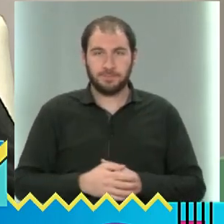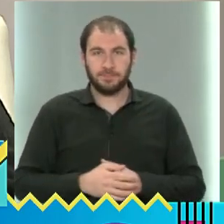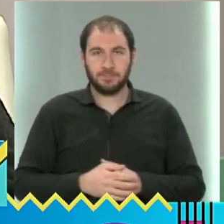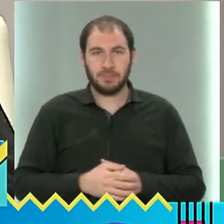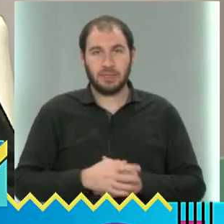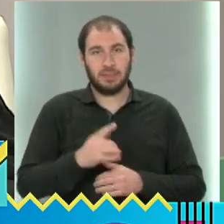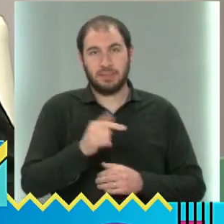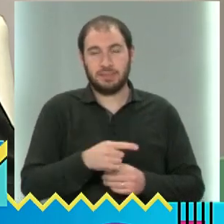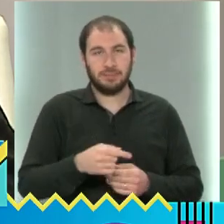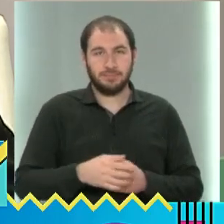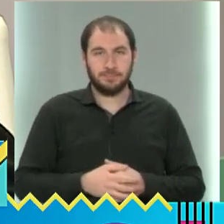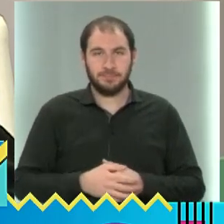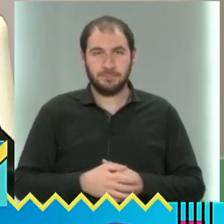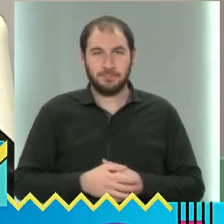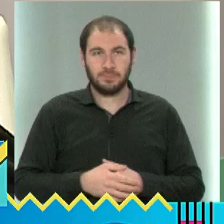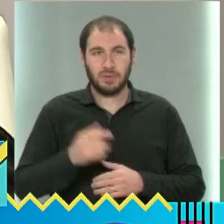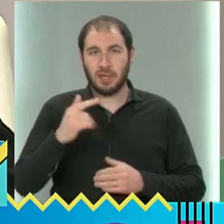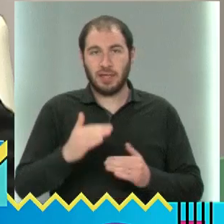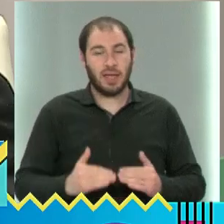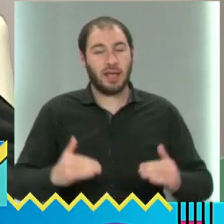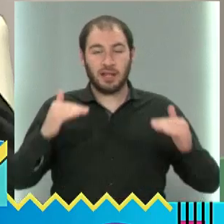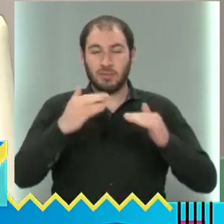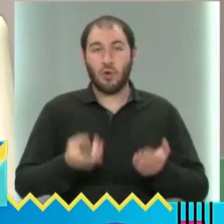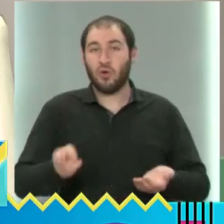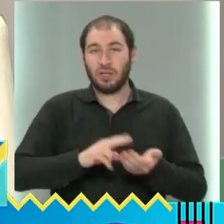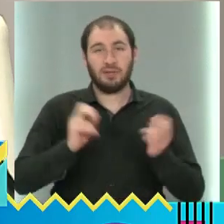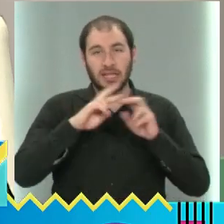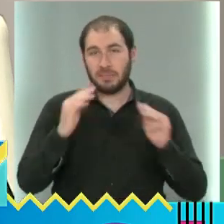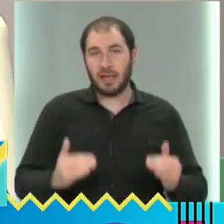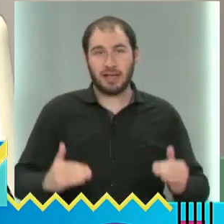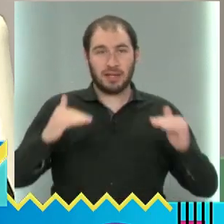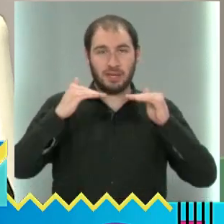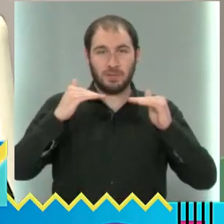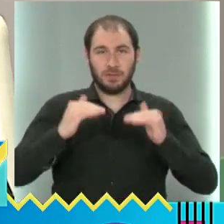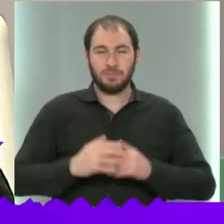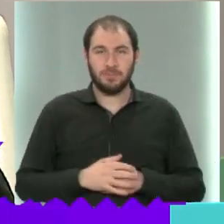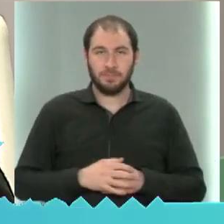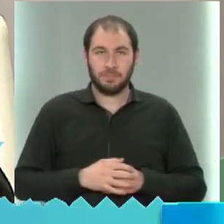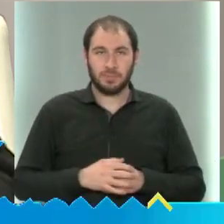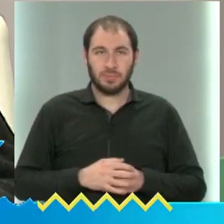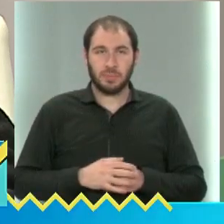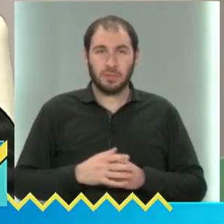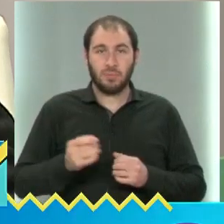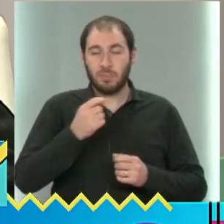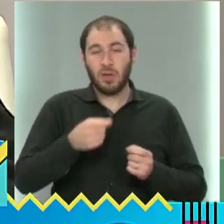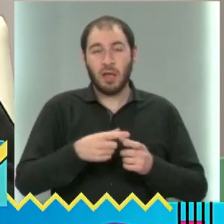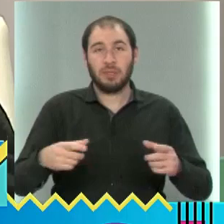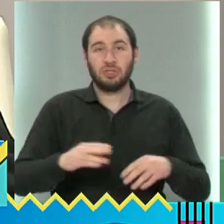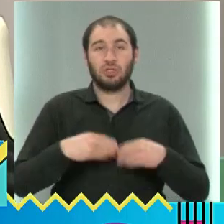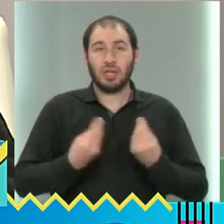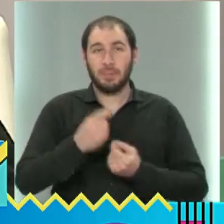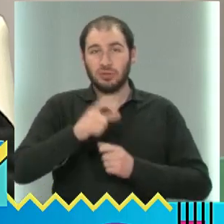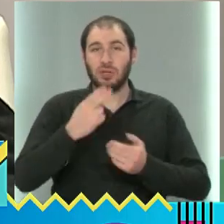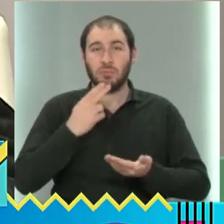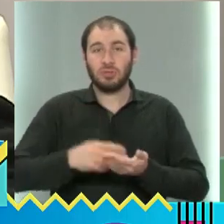que va a tener que haber un equilibrio, volvemos al tema del equilibrio, y si no ampliamos la gente que